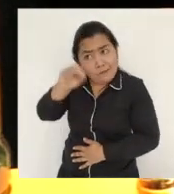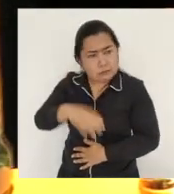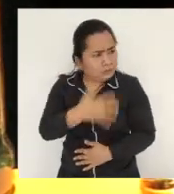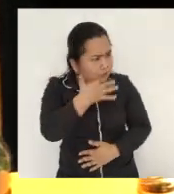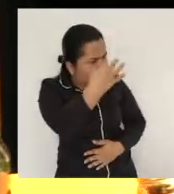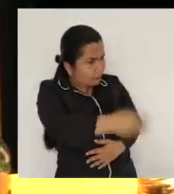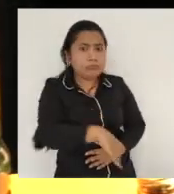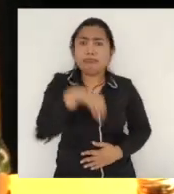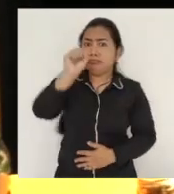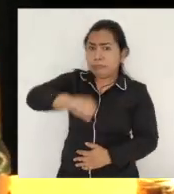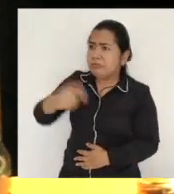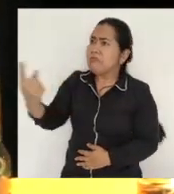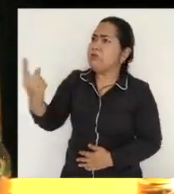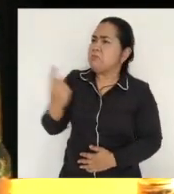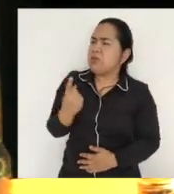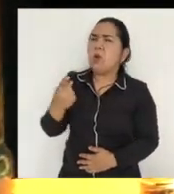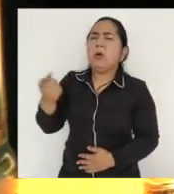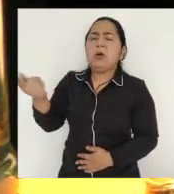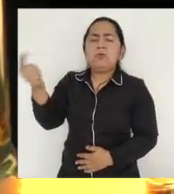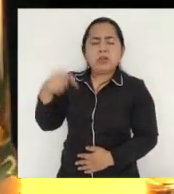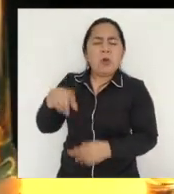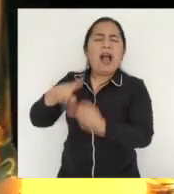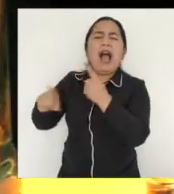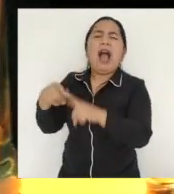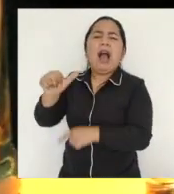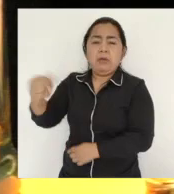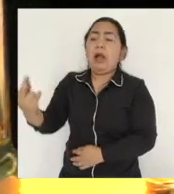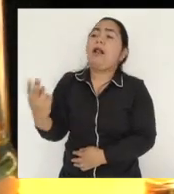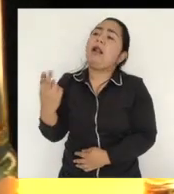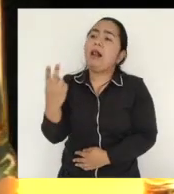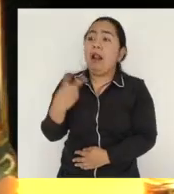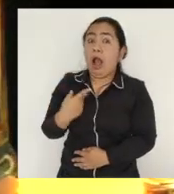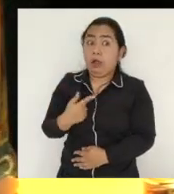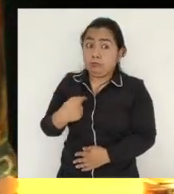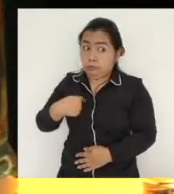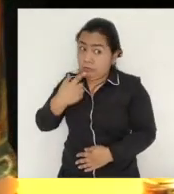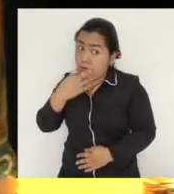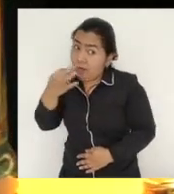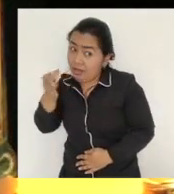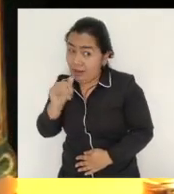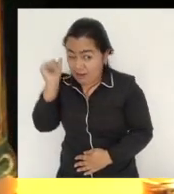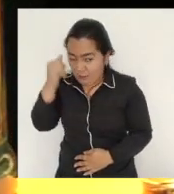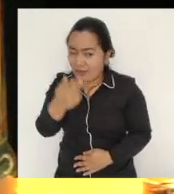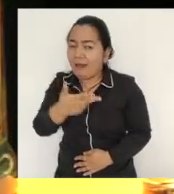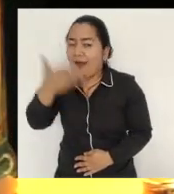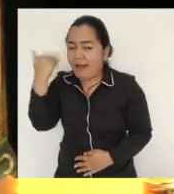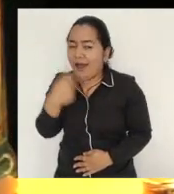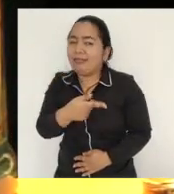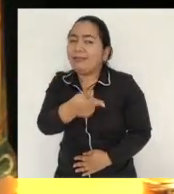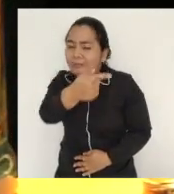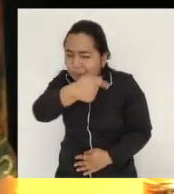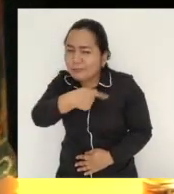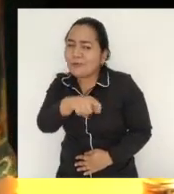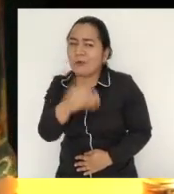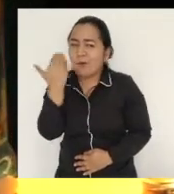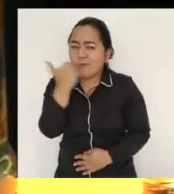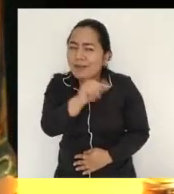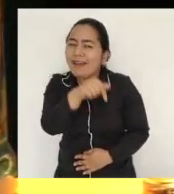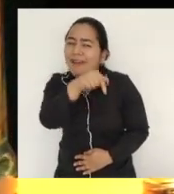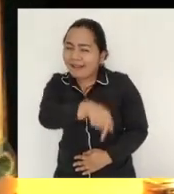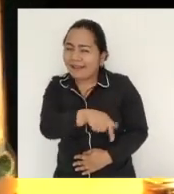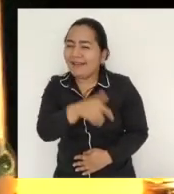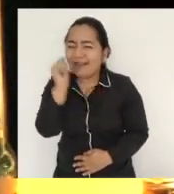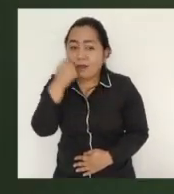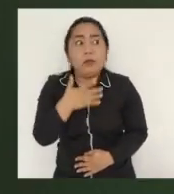acá, vea. Sí, un día de estos estaba por acá con una amiga. Yo no le conté nada de esa vez que nos quedamos encerrados con